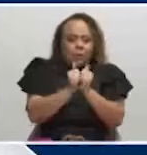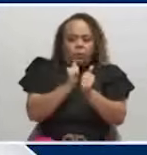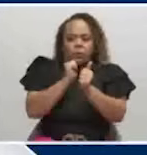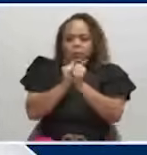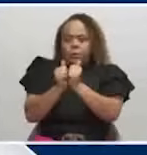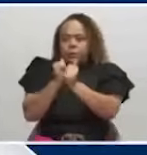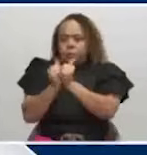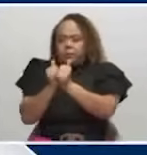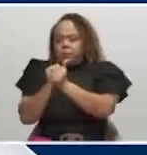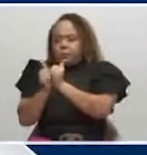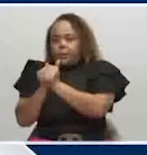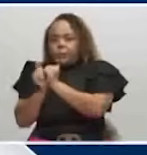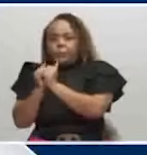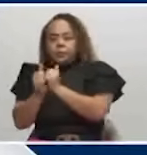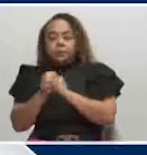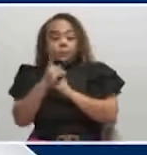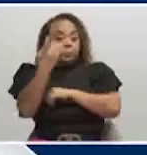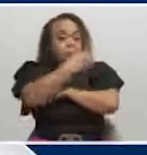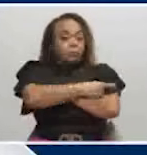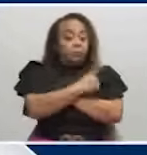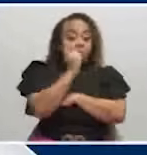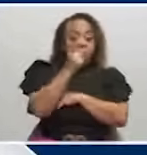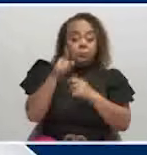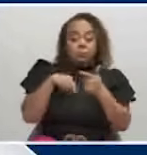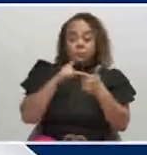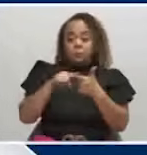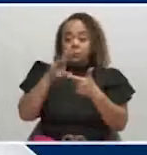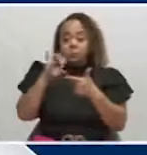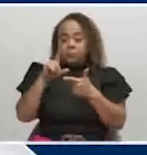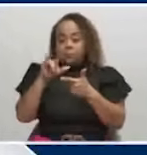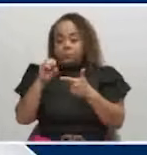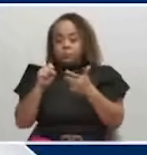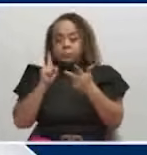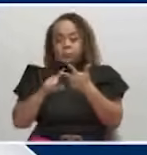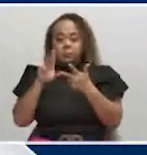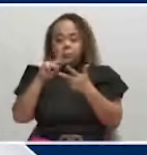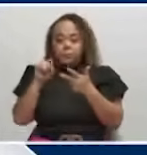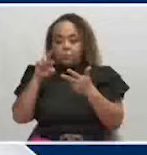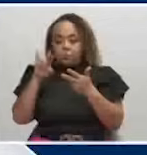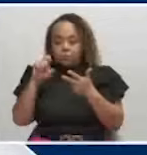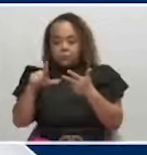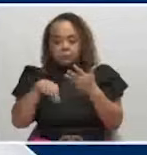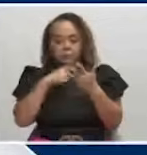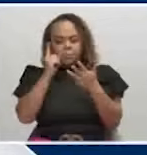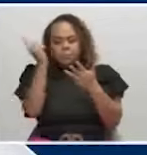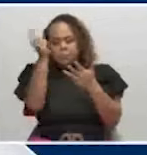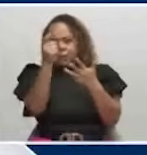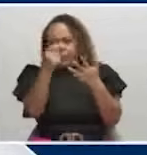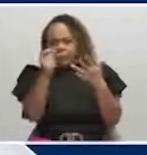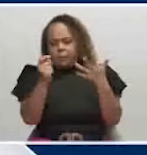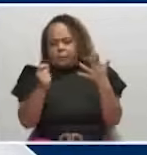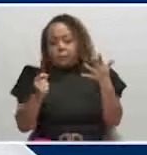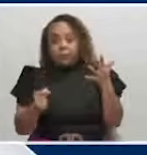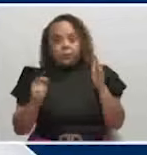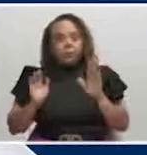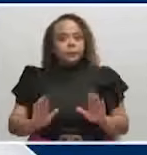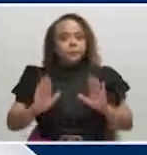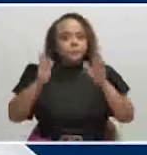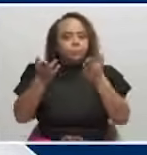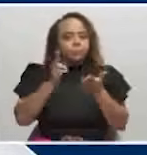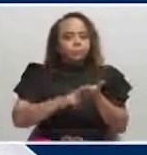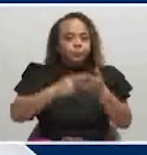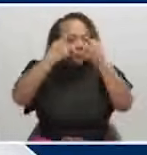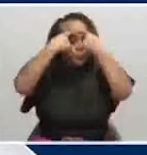campeonato. Un día Brian Ruiz, otro día Celso Borges, otro día Marcel Hernández, otro día... Y ahí va, son grandes contrataciones que